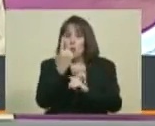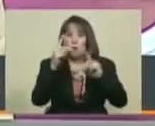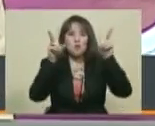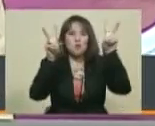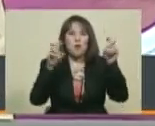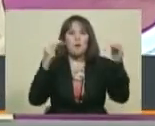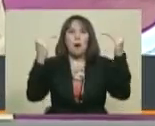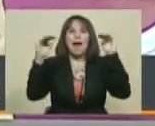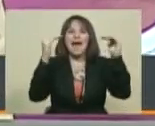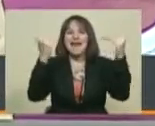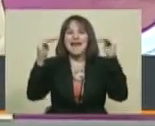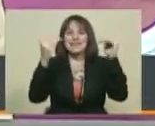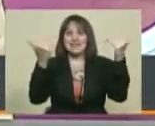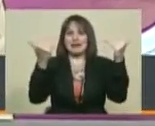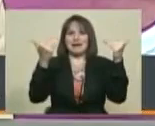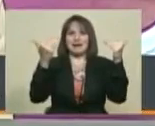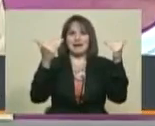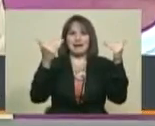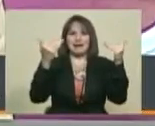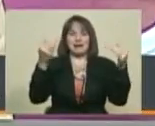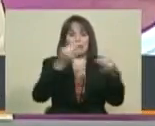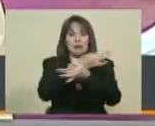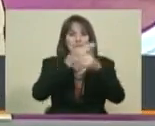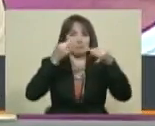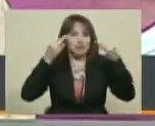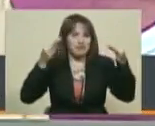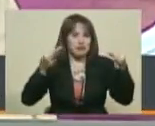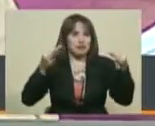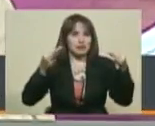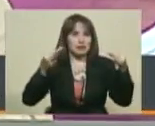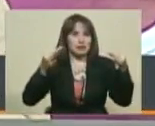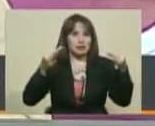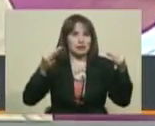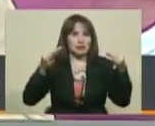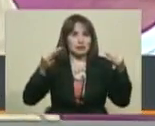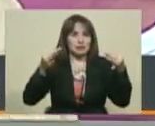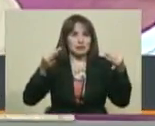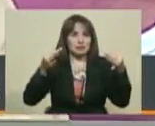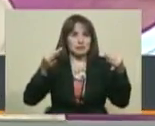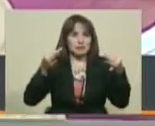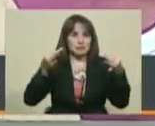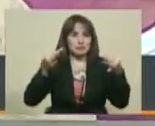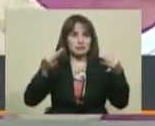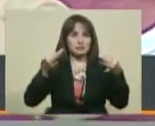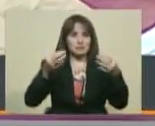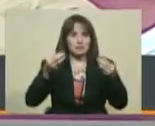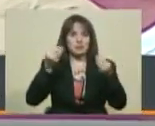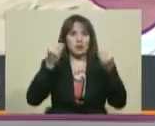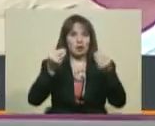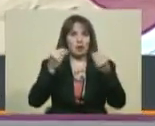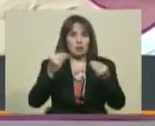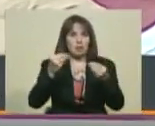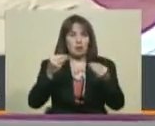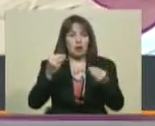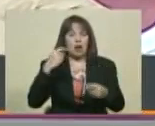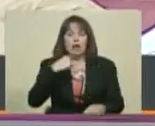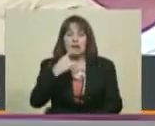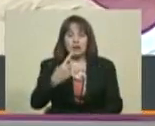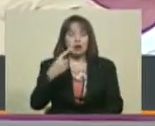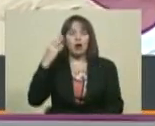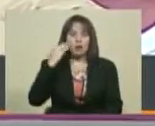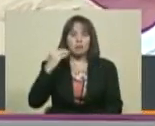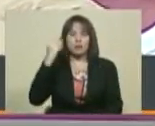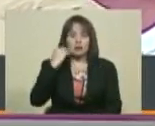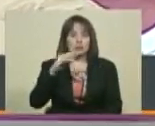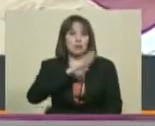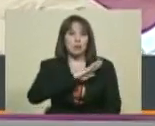Ahí también a veces se los digo por experiencia propia, y lo tengo aquí en el corazón